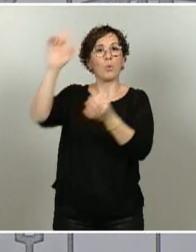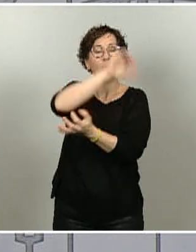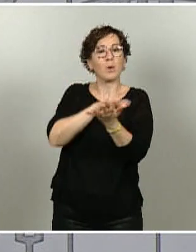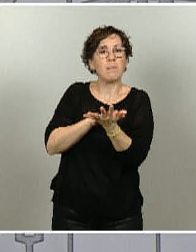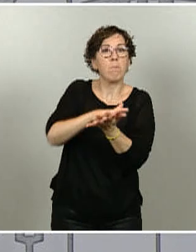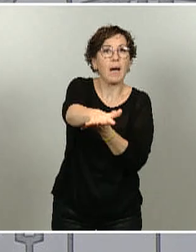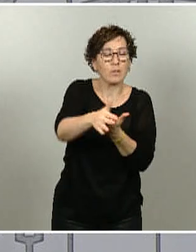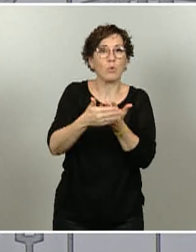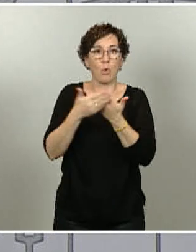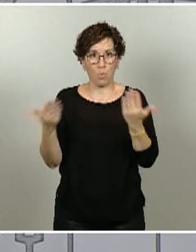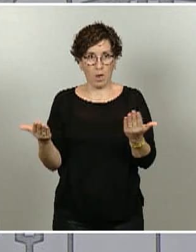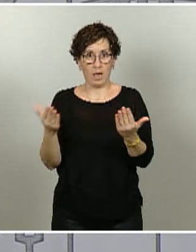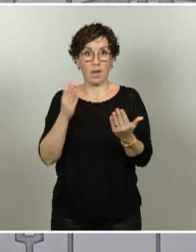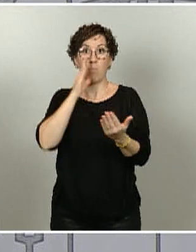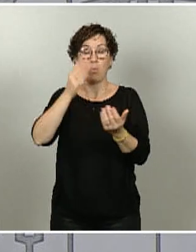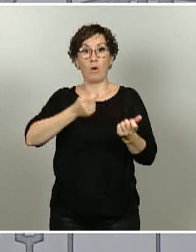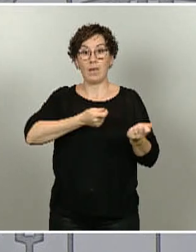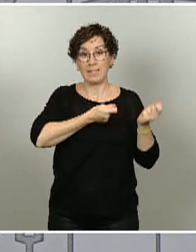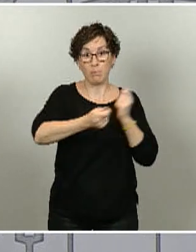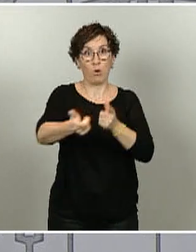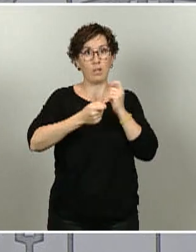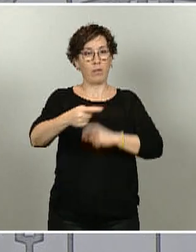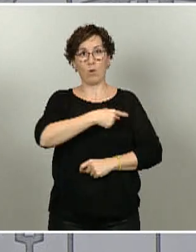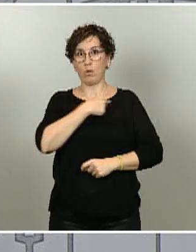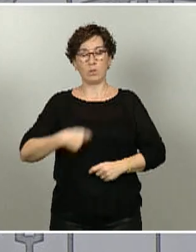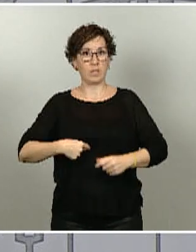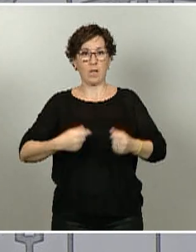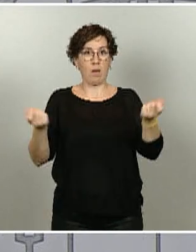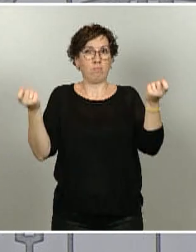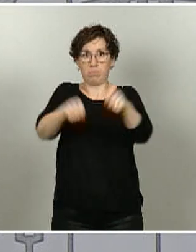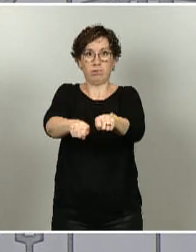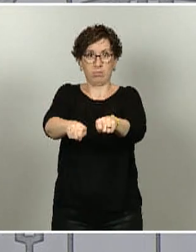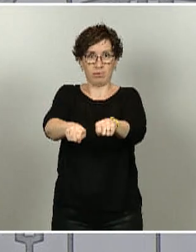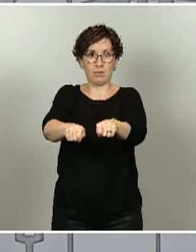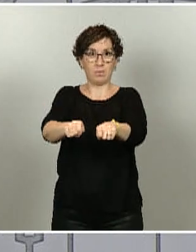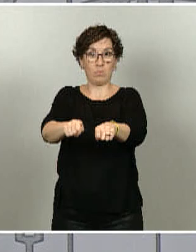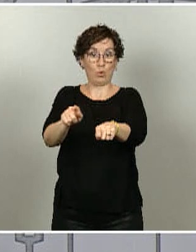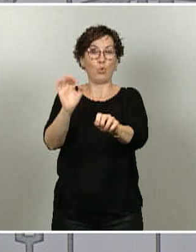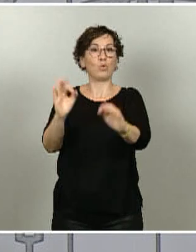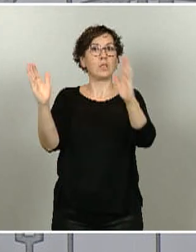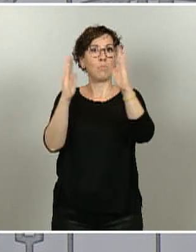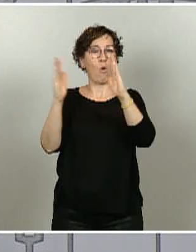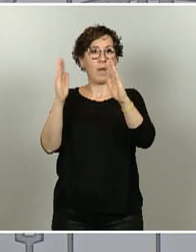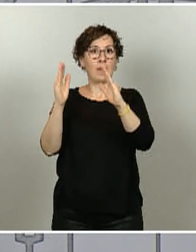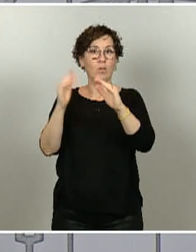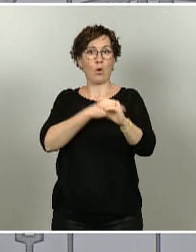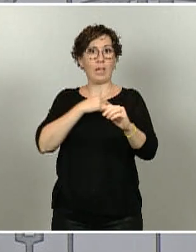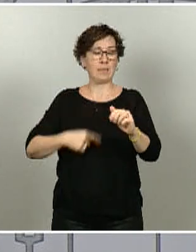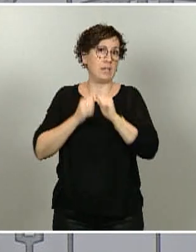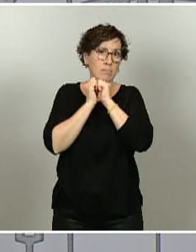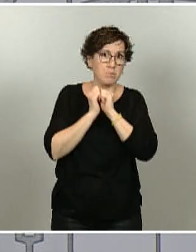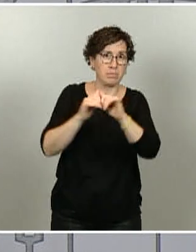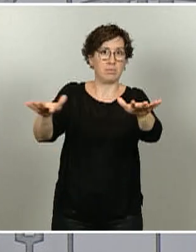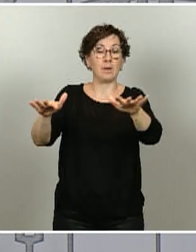de las exportaciones desde China, porque en aquel momento estaban en el periodo álgido de su epidemia y bloquearon las exportaciones porque tenían